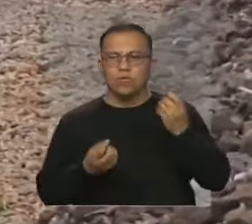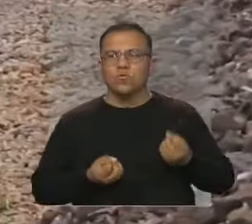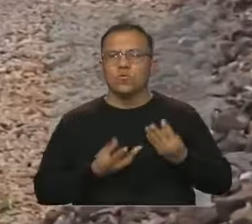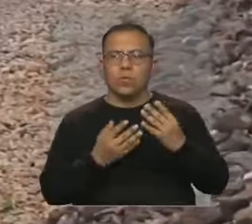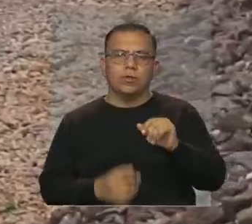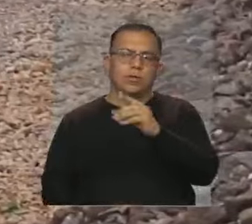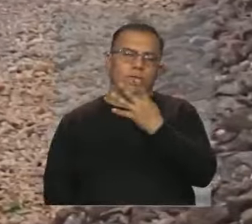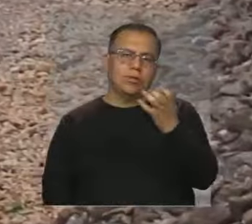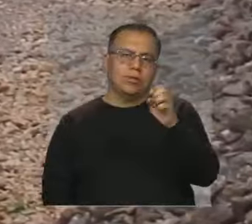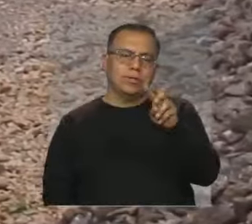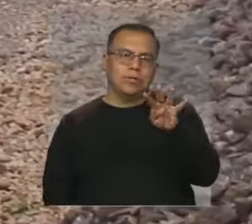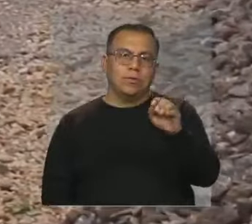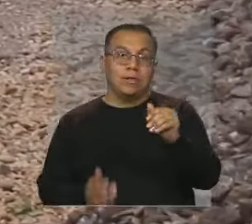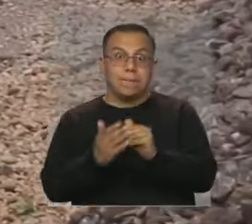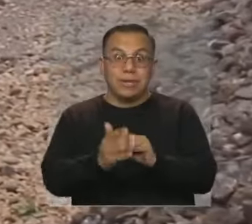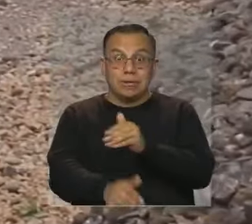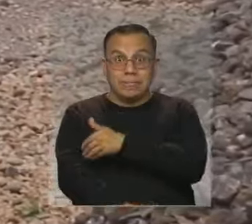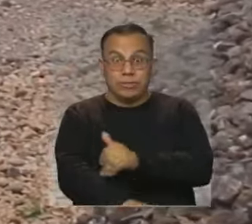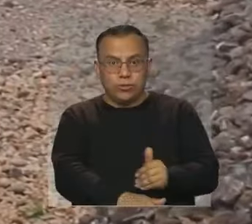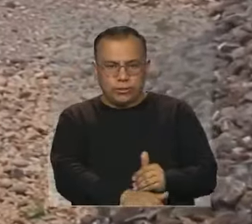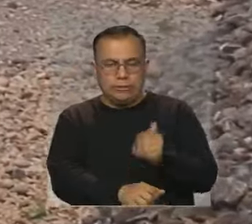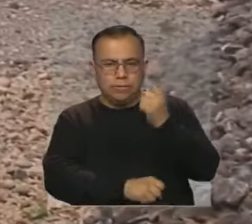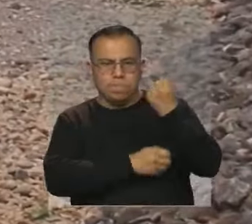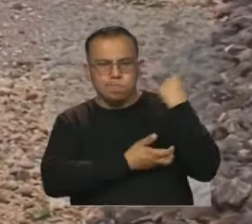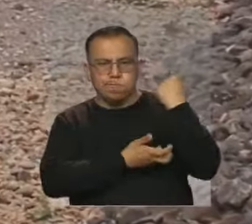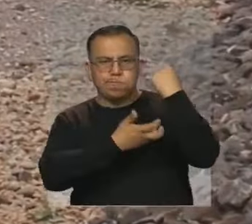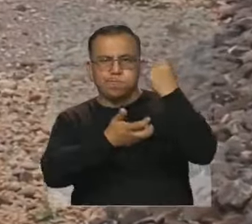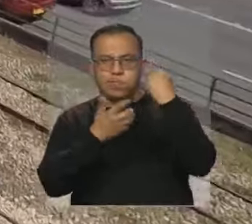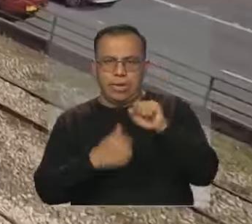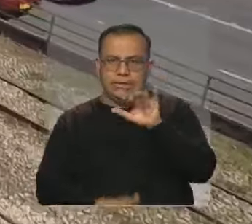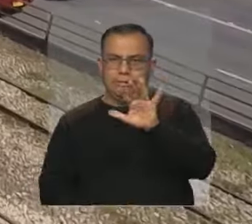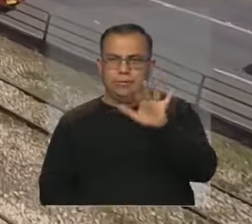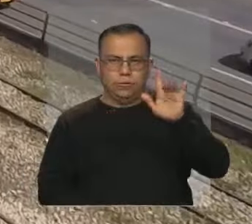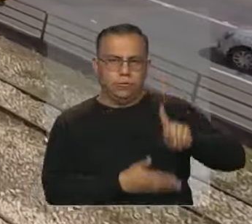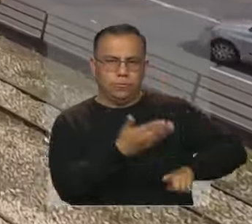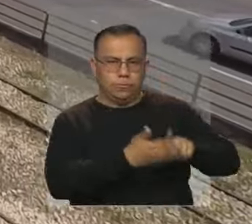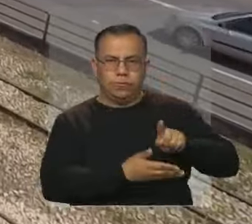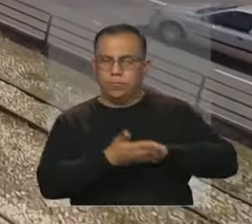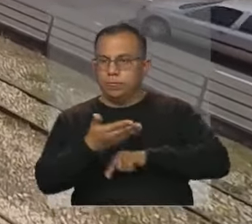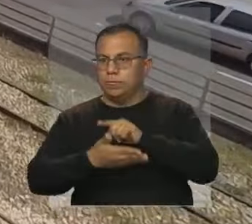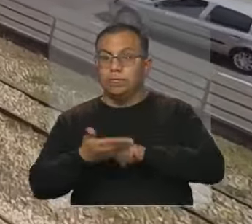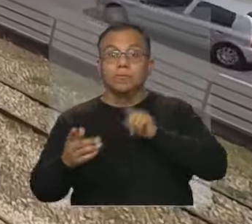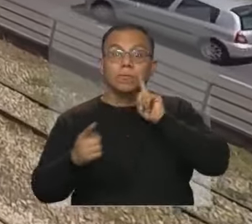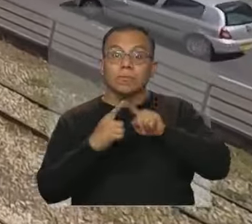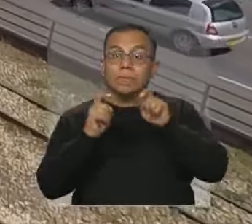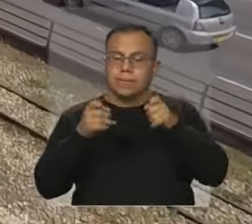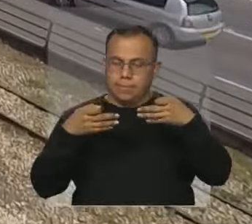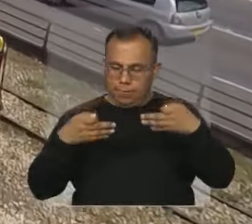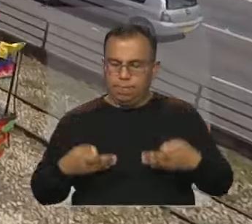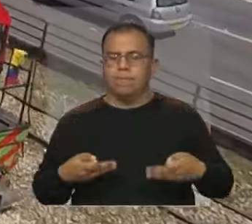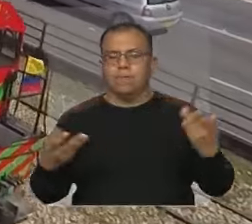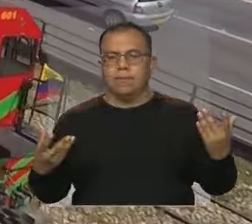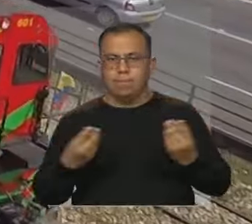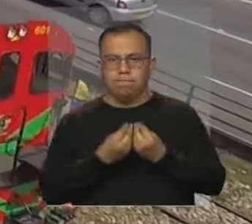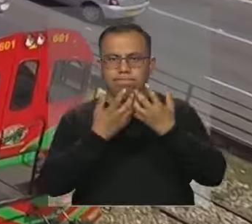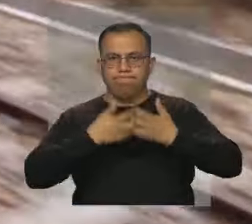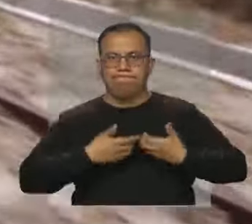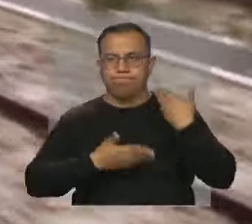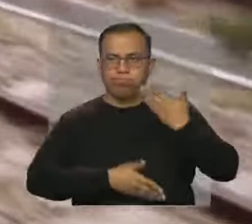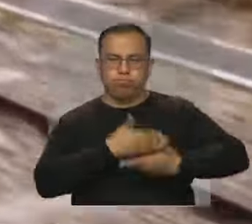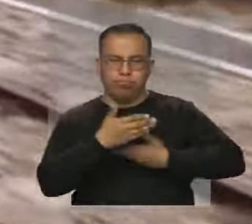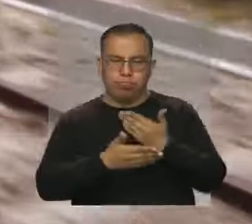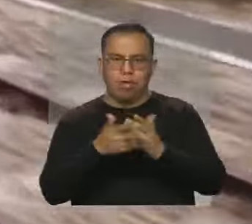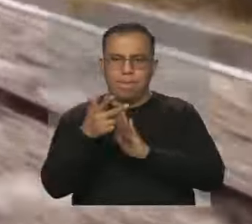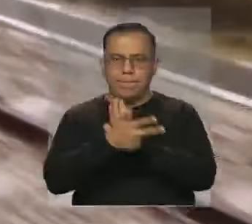de 464000 millones de pesos en cinco contratos suscritos que permiten garantizar la operatividad de los